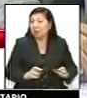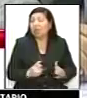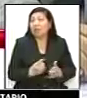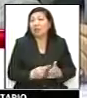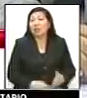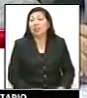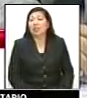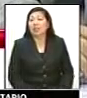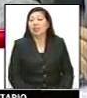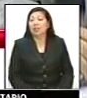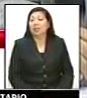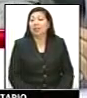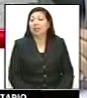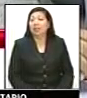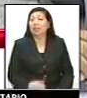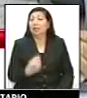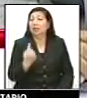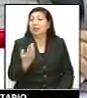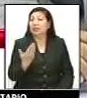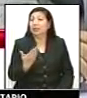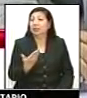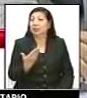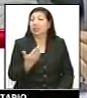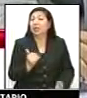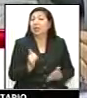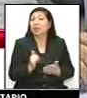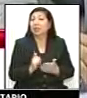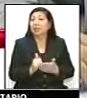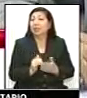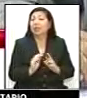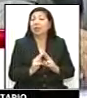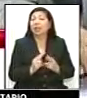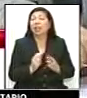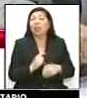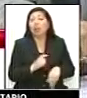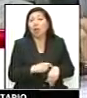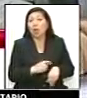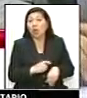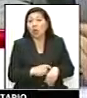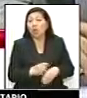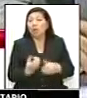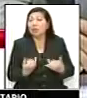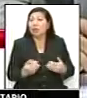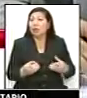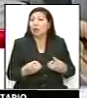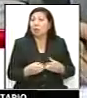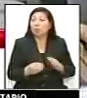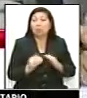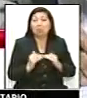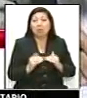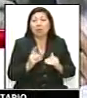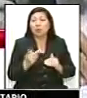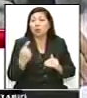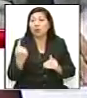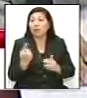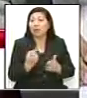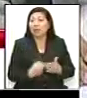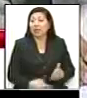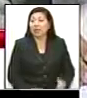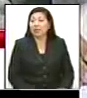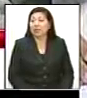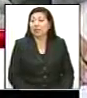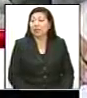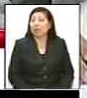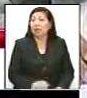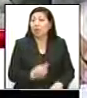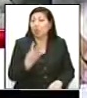decide, desde el punto de vista autónomo, qué día sesiona, a qué hora. Esta comisión, en el marco de esa autonomía, ha dicho, sesionamos